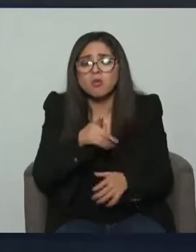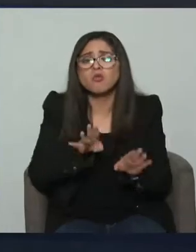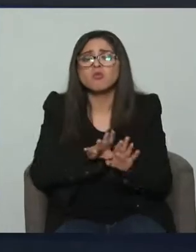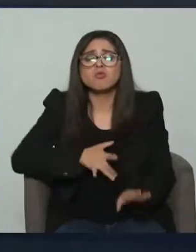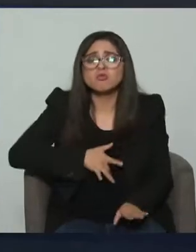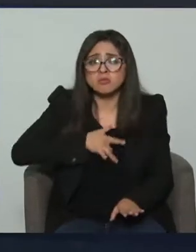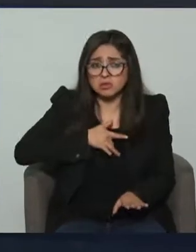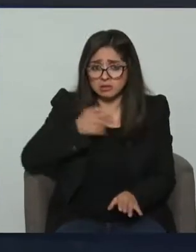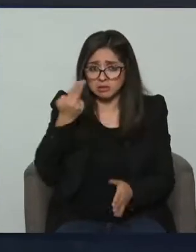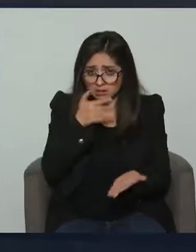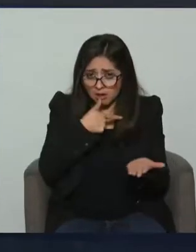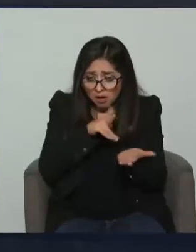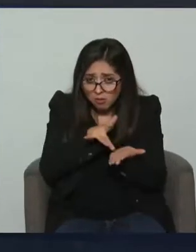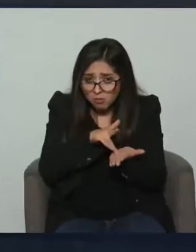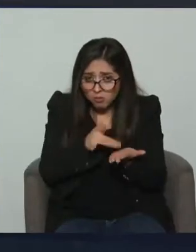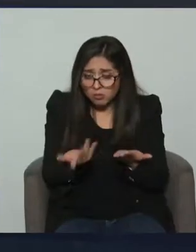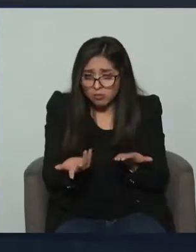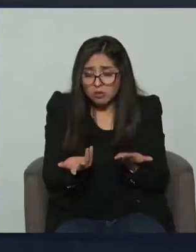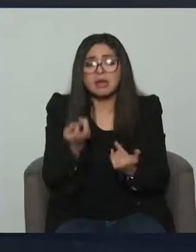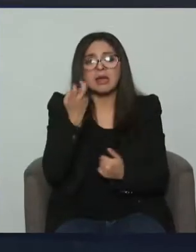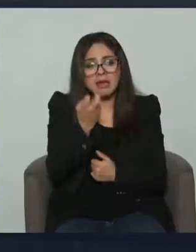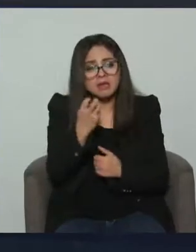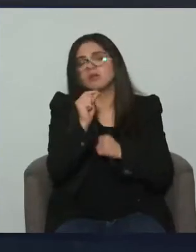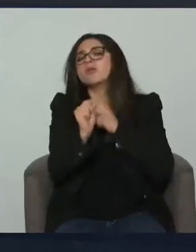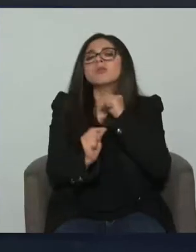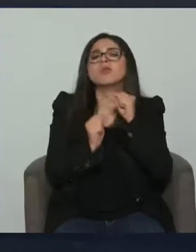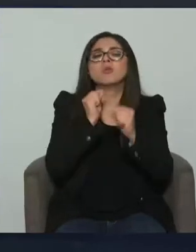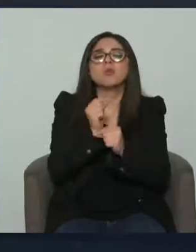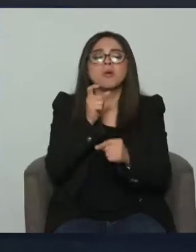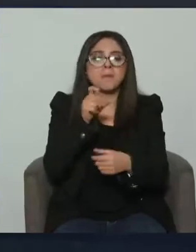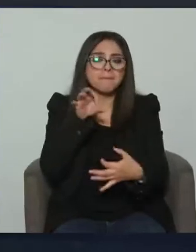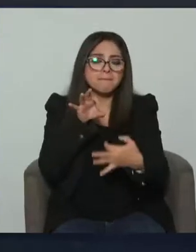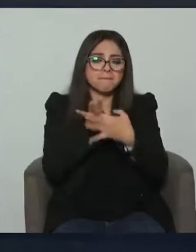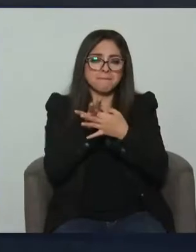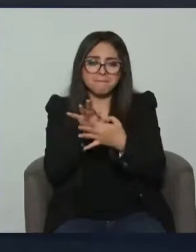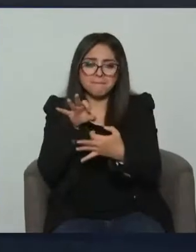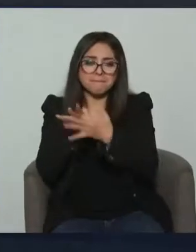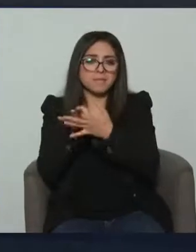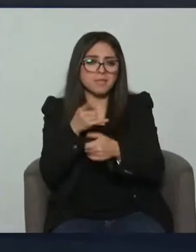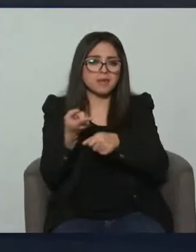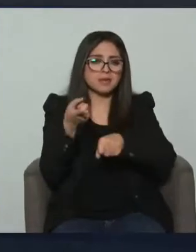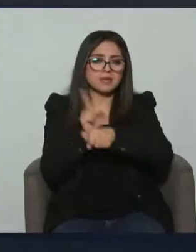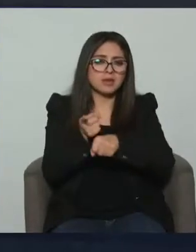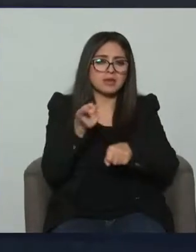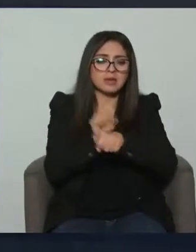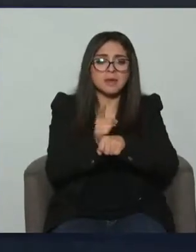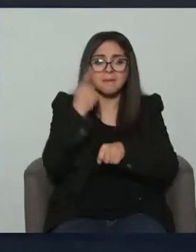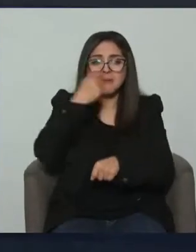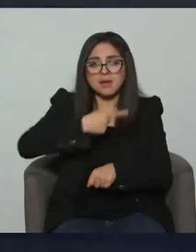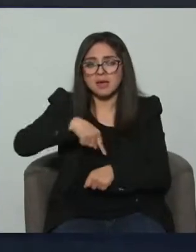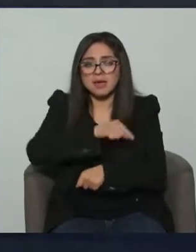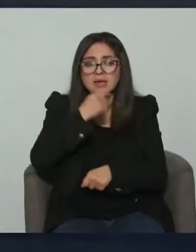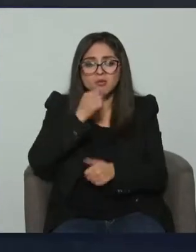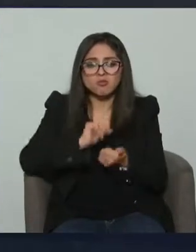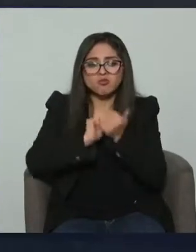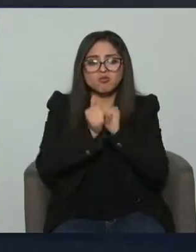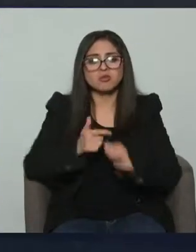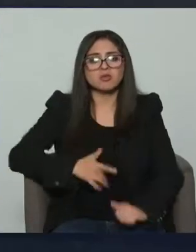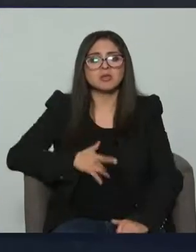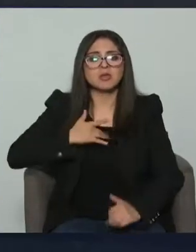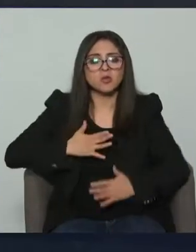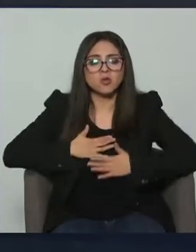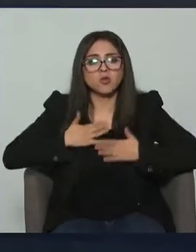pasando. Entonces creo que ahí es una alerta así muy sencilla, muy práctica, decir, va a ir la pregunta al niño, oye, ¿qué te pasa? O a la niña, ¿qué te